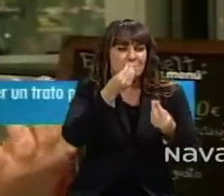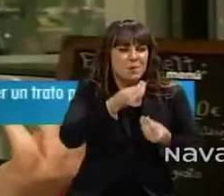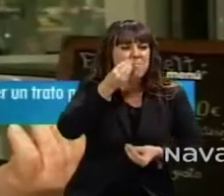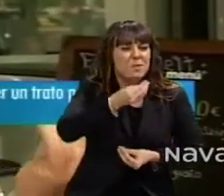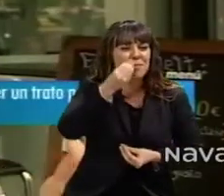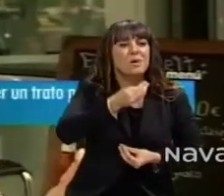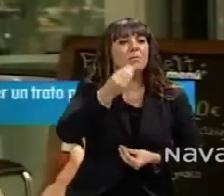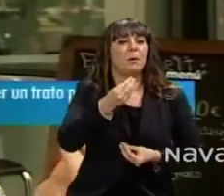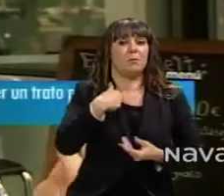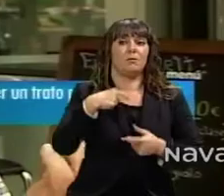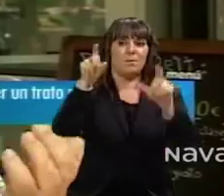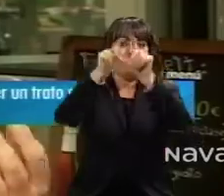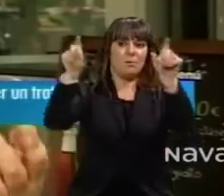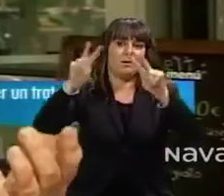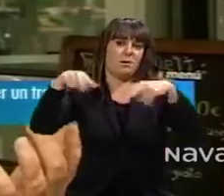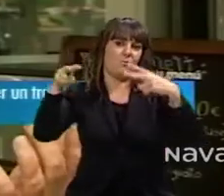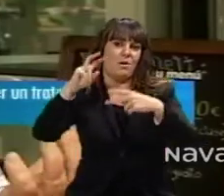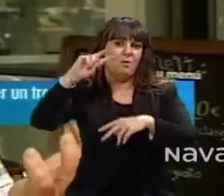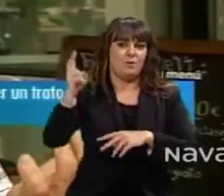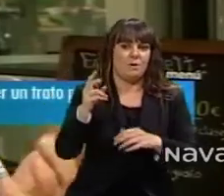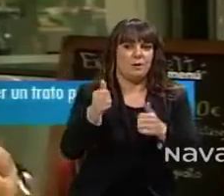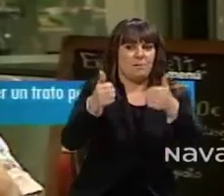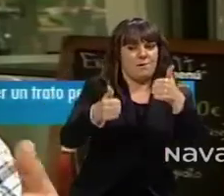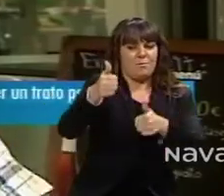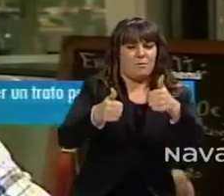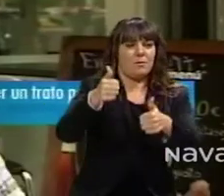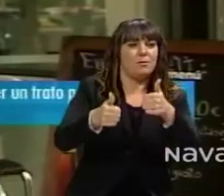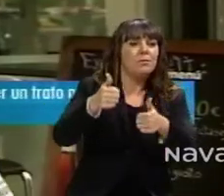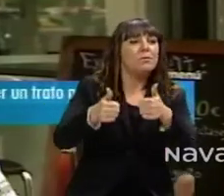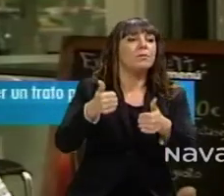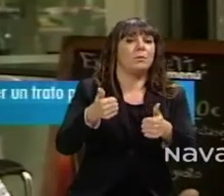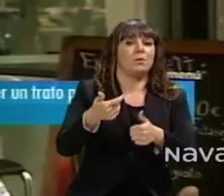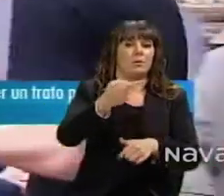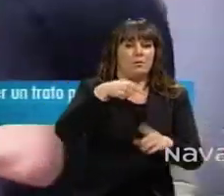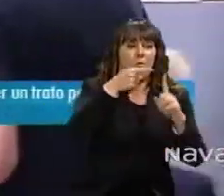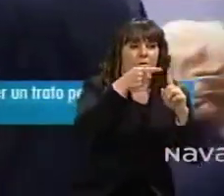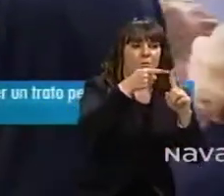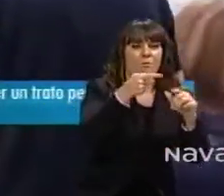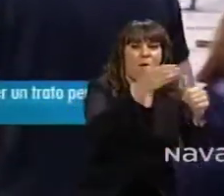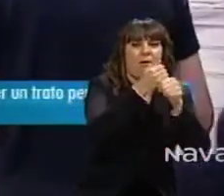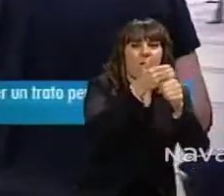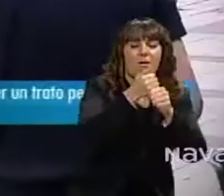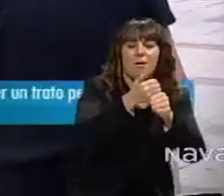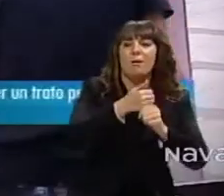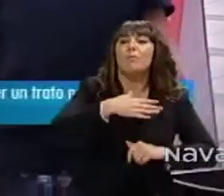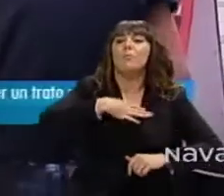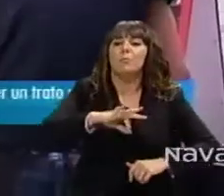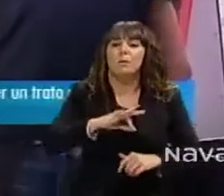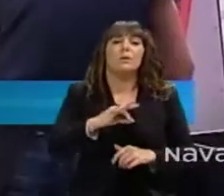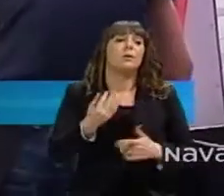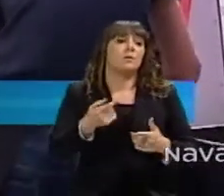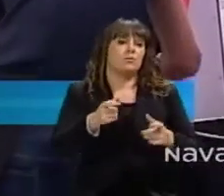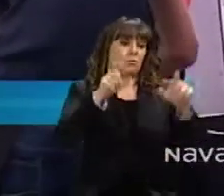pues puedo competir y me puedo aprovechar y conseguir mis objetivos. Es una cooperativa, es una empresa